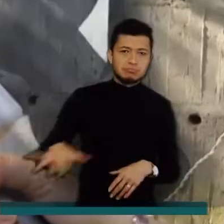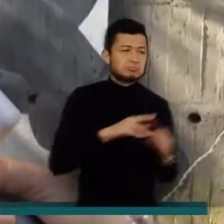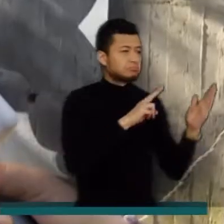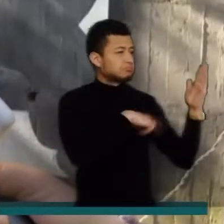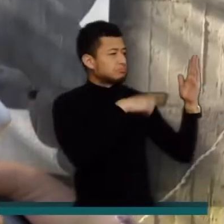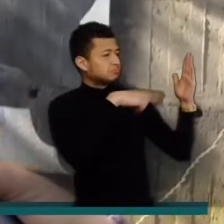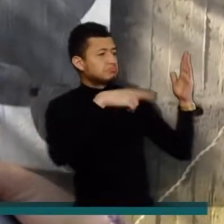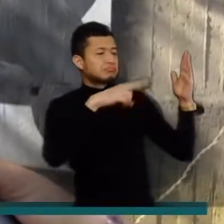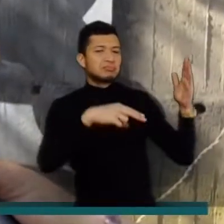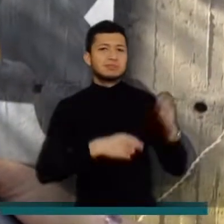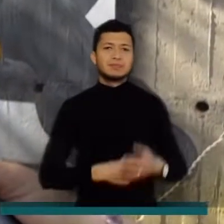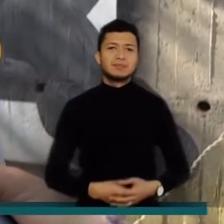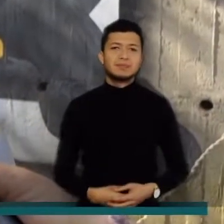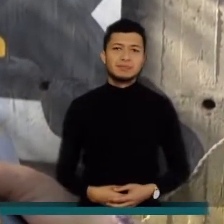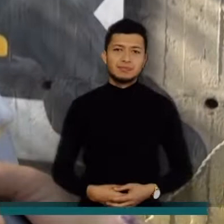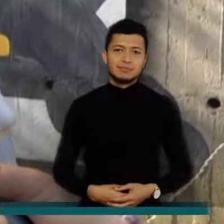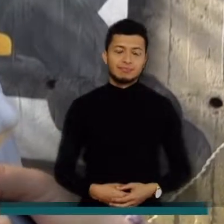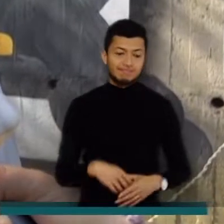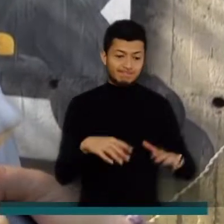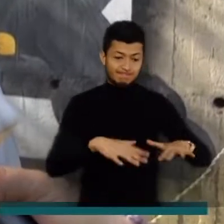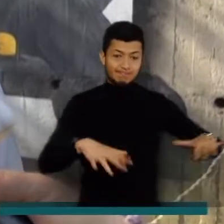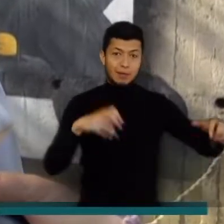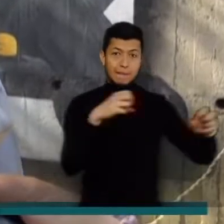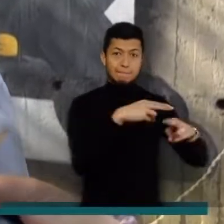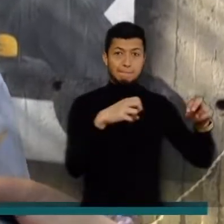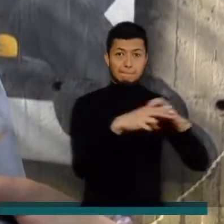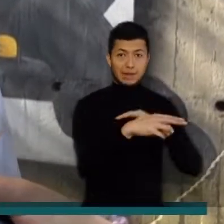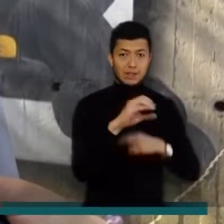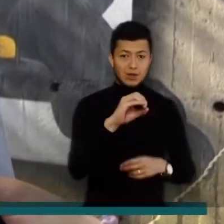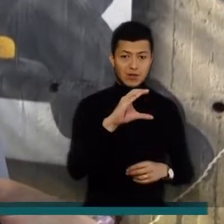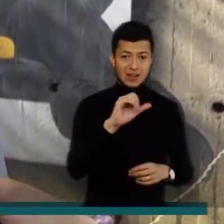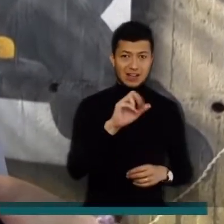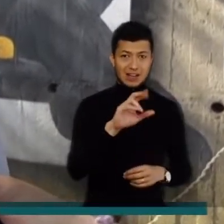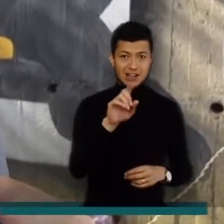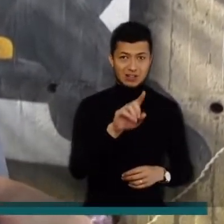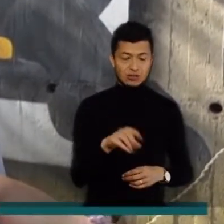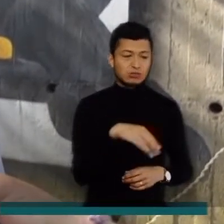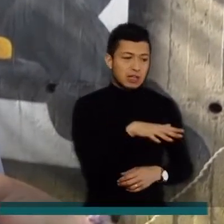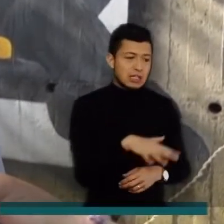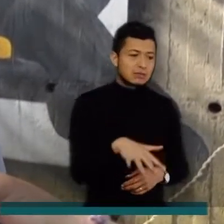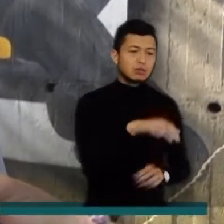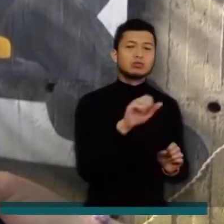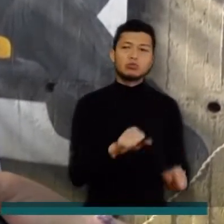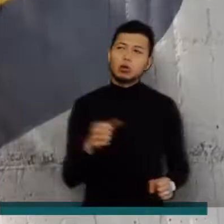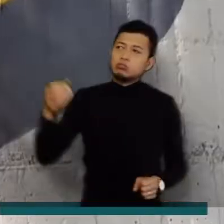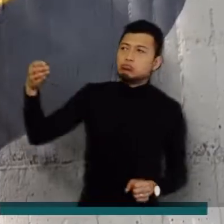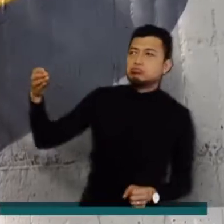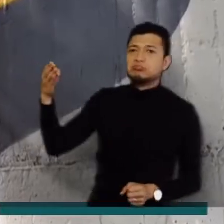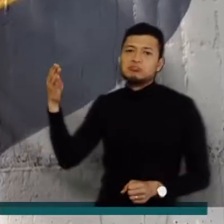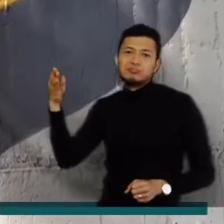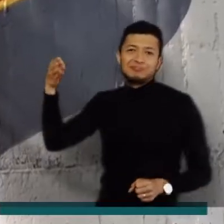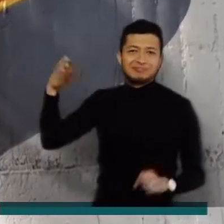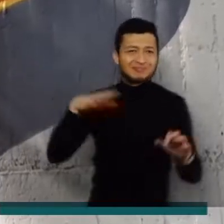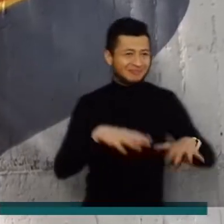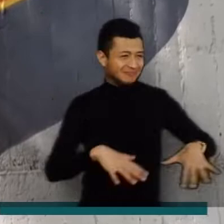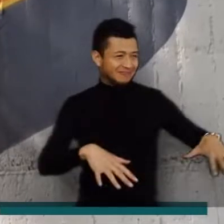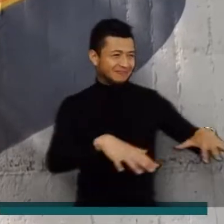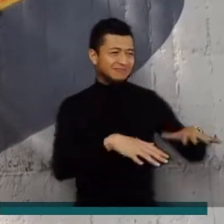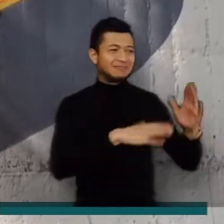la región incorporar en las instalaciones del Bioparque los ocarros espacios interactivos para que la gente se pueda tomar fotografías